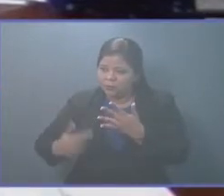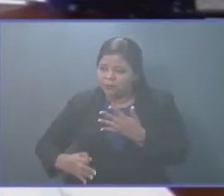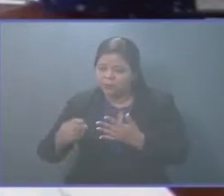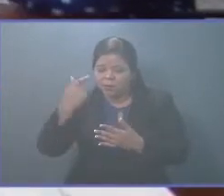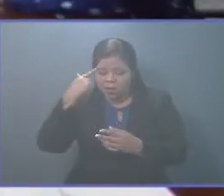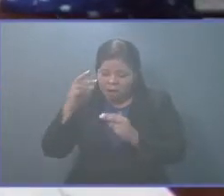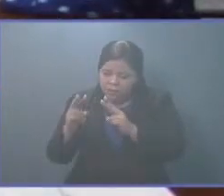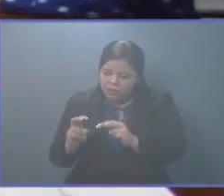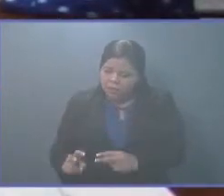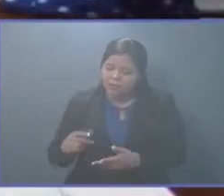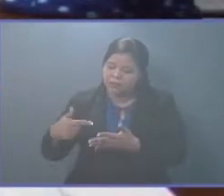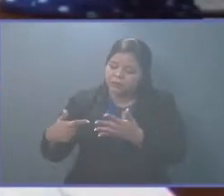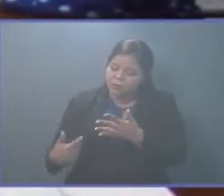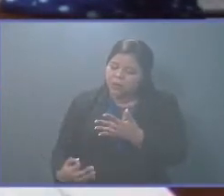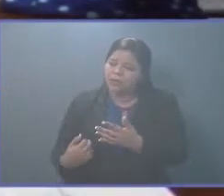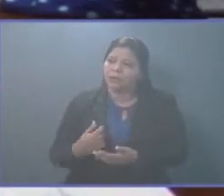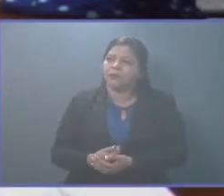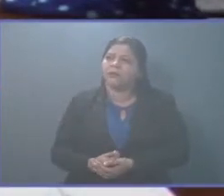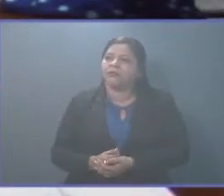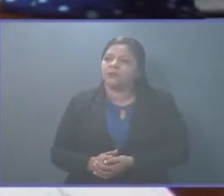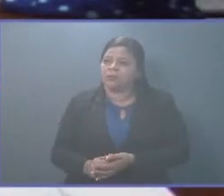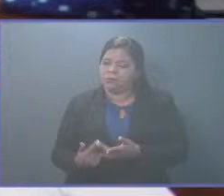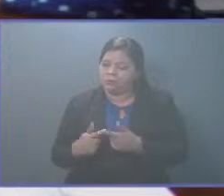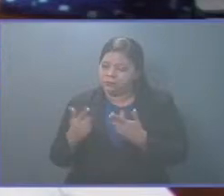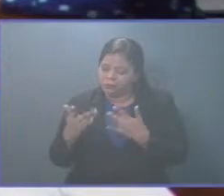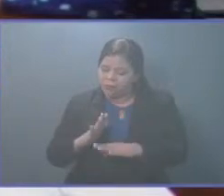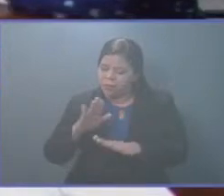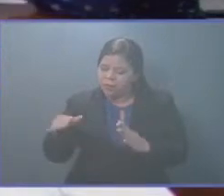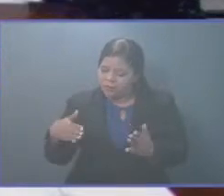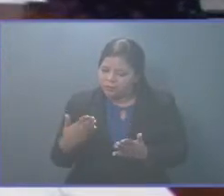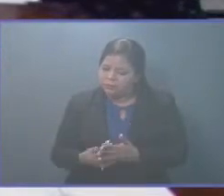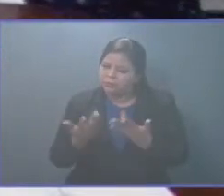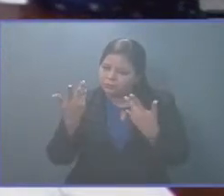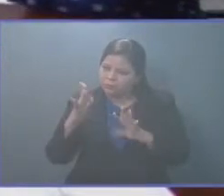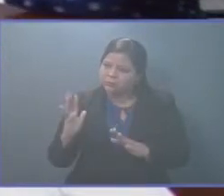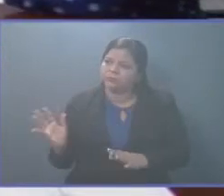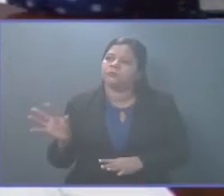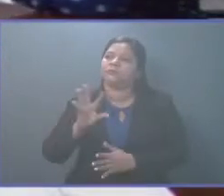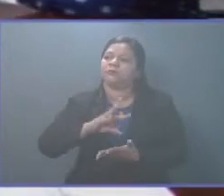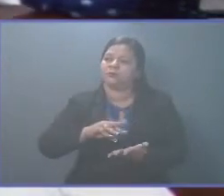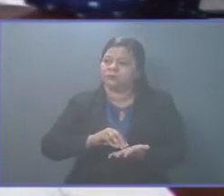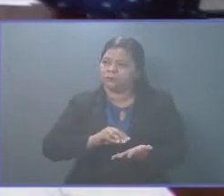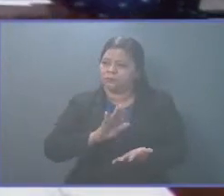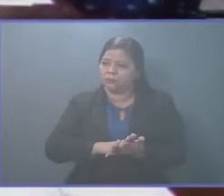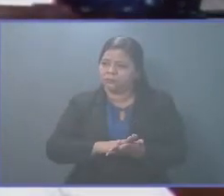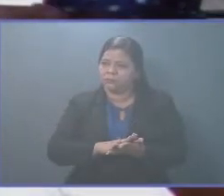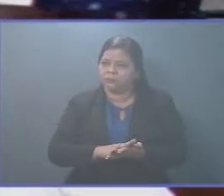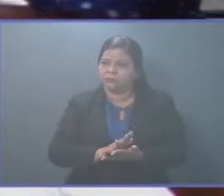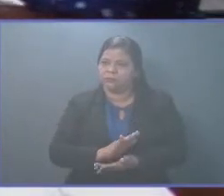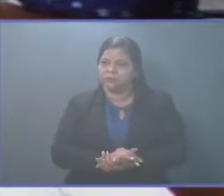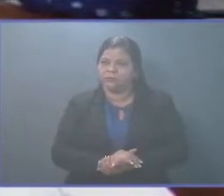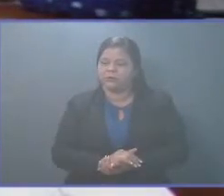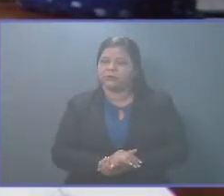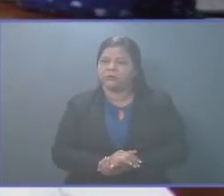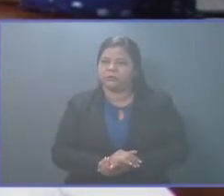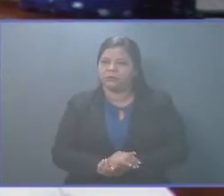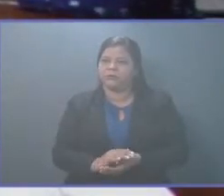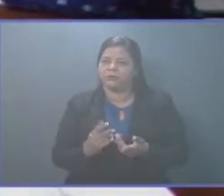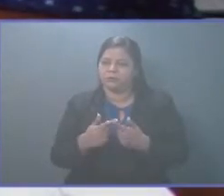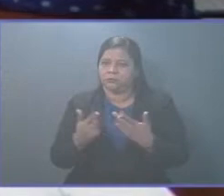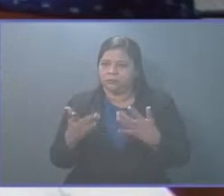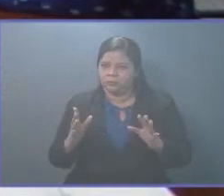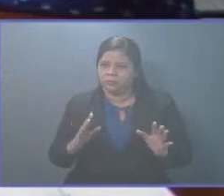la ley, porque de lo que hemos hablado todo está contemplado. Por ejemplo,